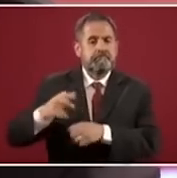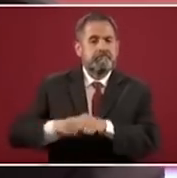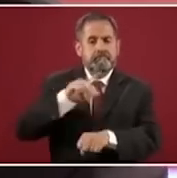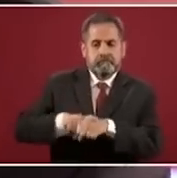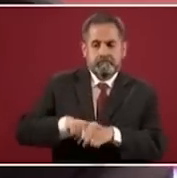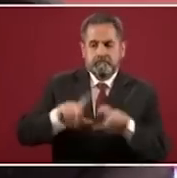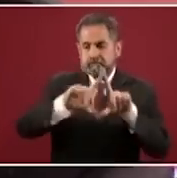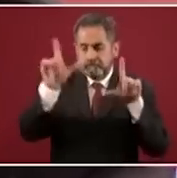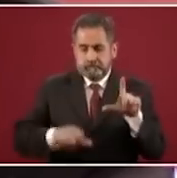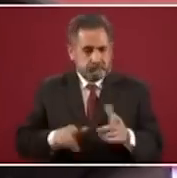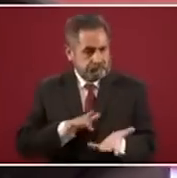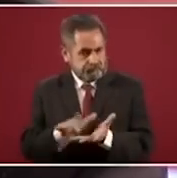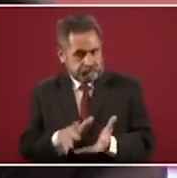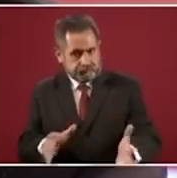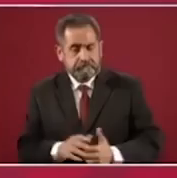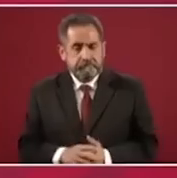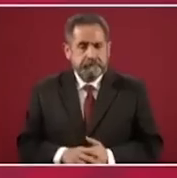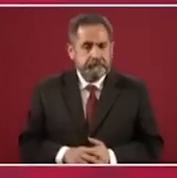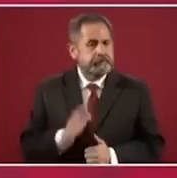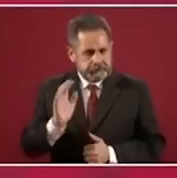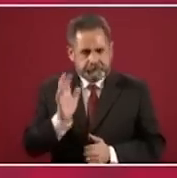está impulsando de una manera muy